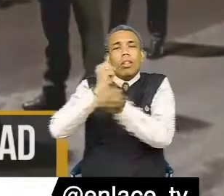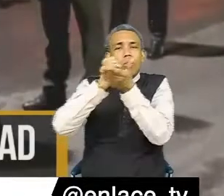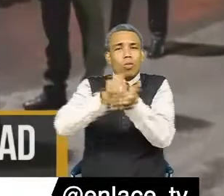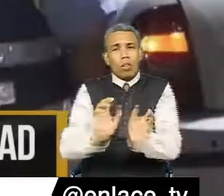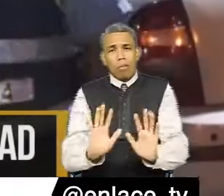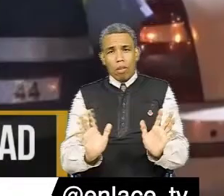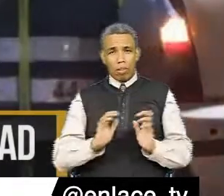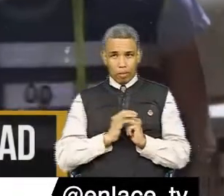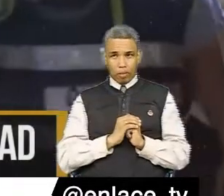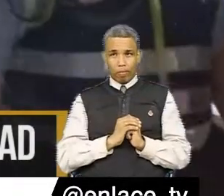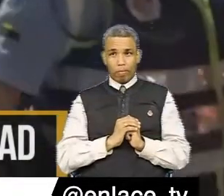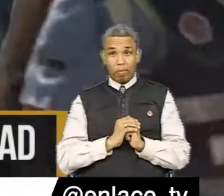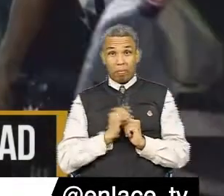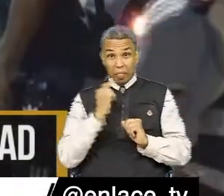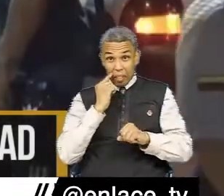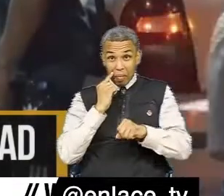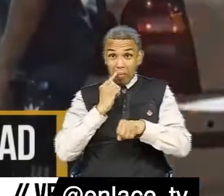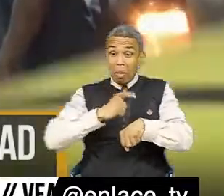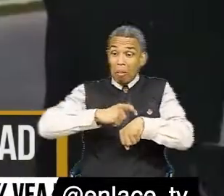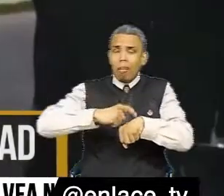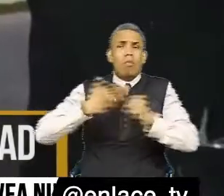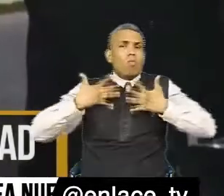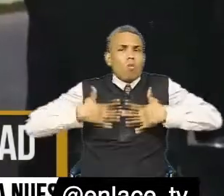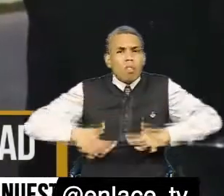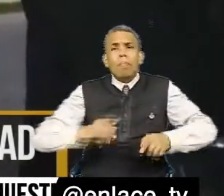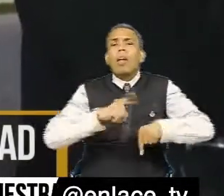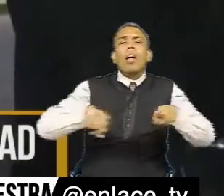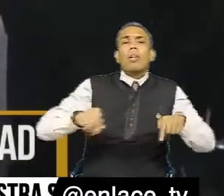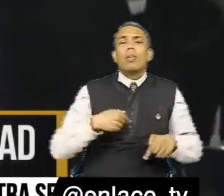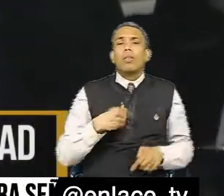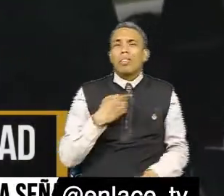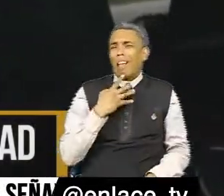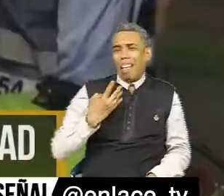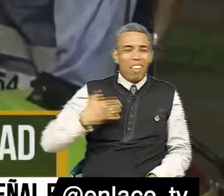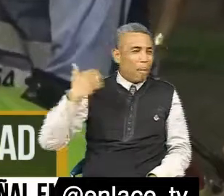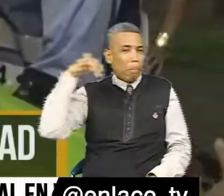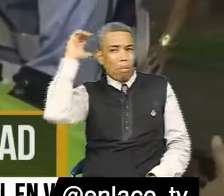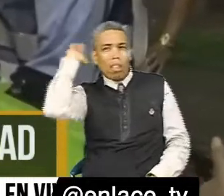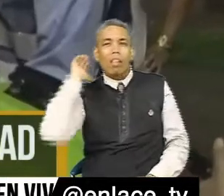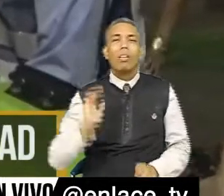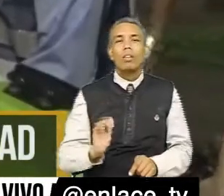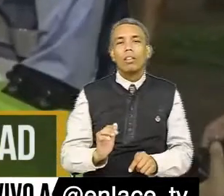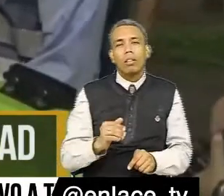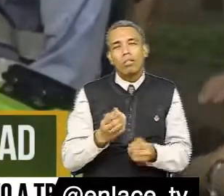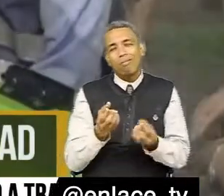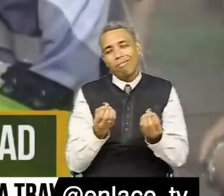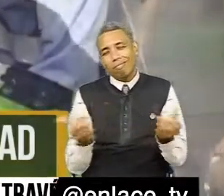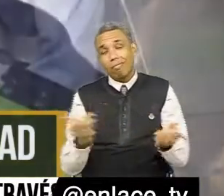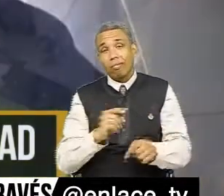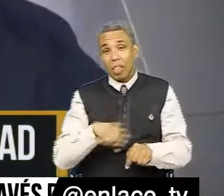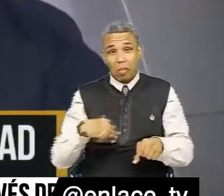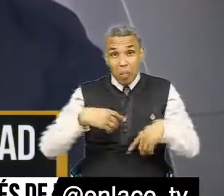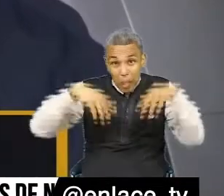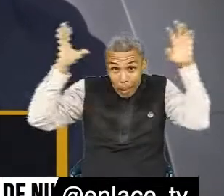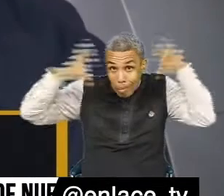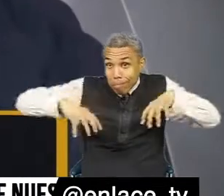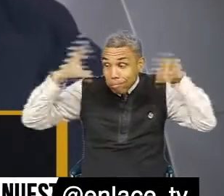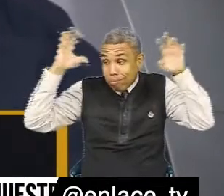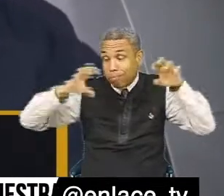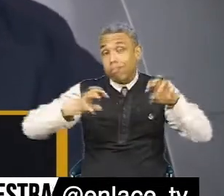continuaban su curso y los infractores también sin respeto a su estado médico a la vida era expuesta en medio de la lluvia fueron